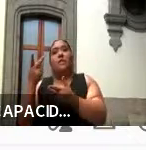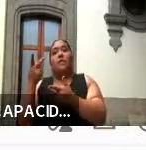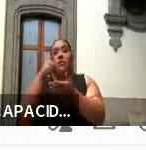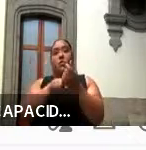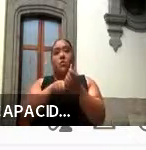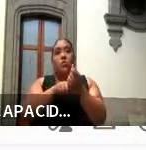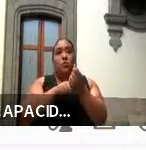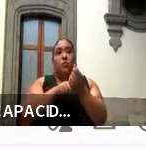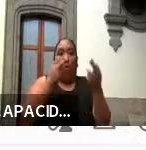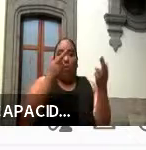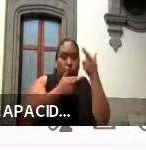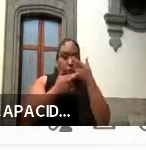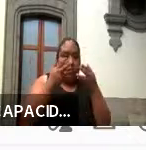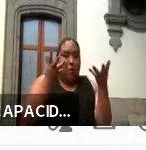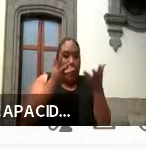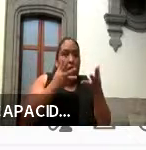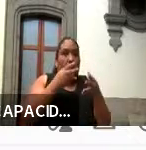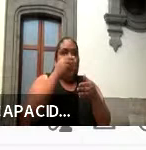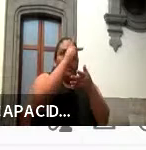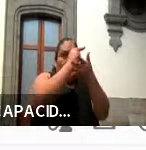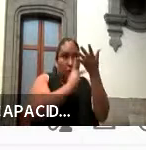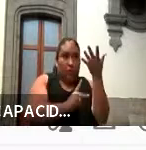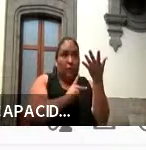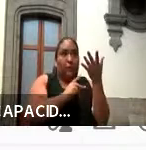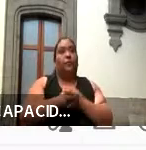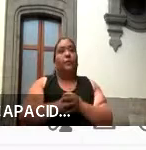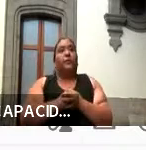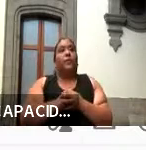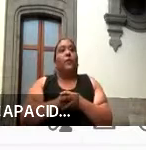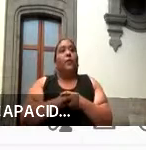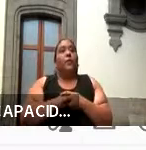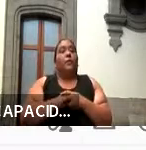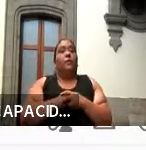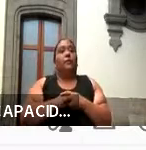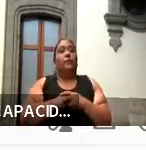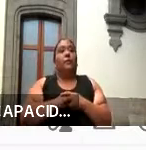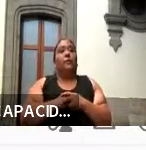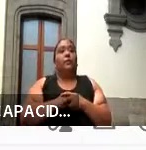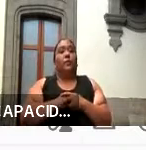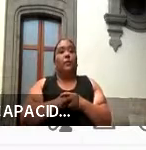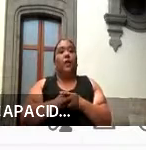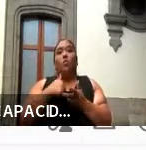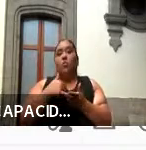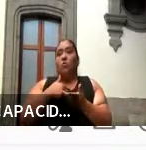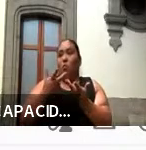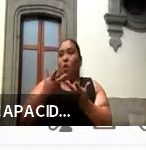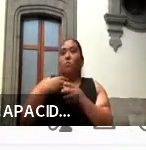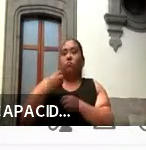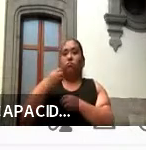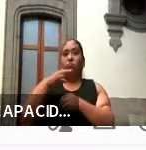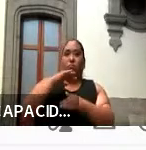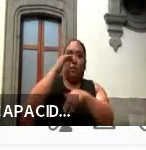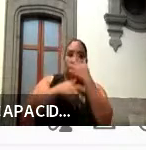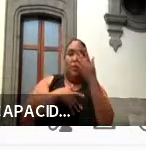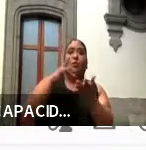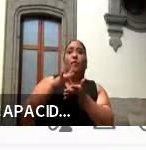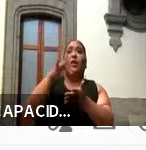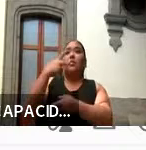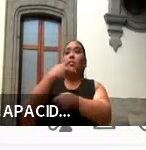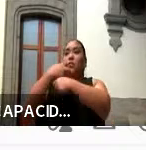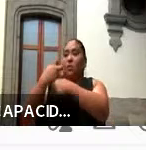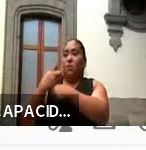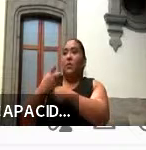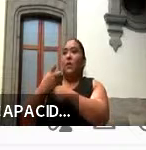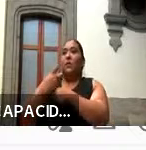planificación en años. Bueno, con esto yo voy cerrando. Agradezco una vez más la invitación. Creo que me